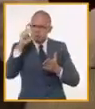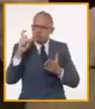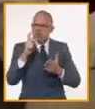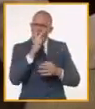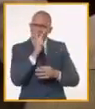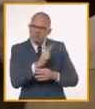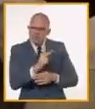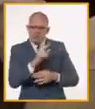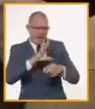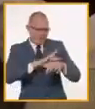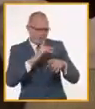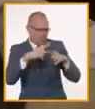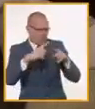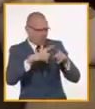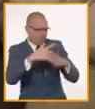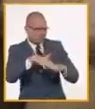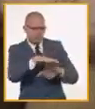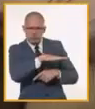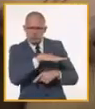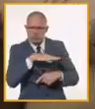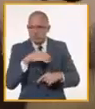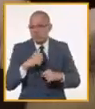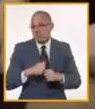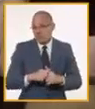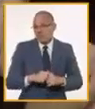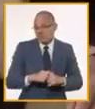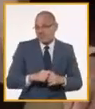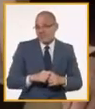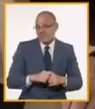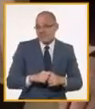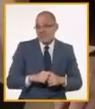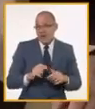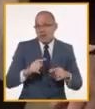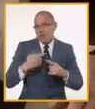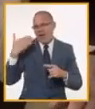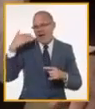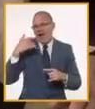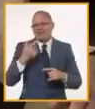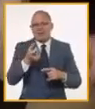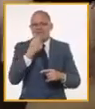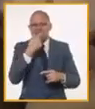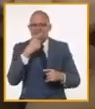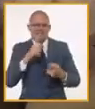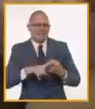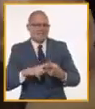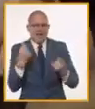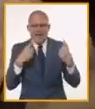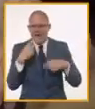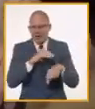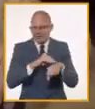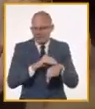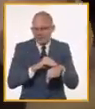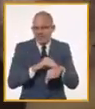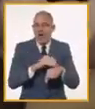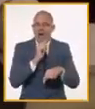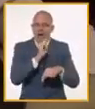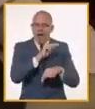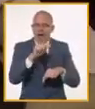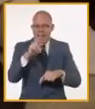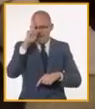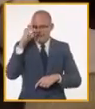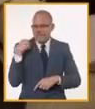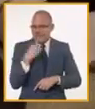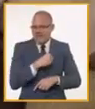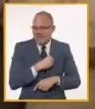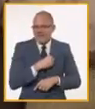que tenía el frente entraban medicina, podía entrar algún equipo, y ahí había algún médico, algún jefe